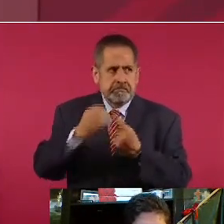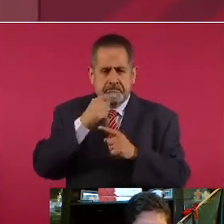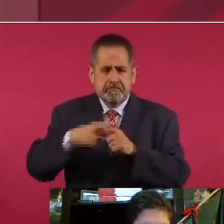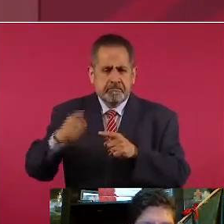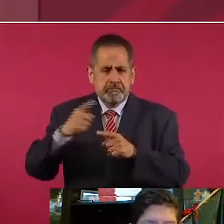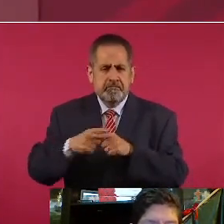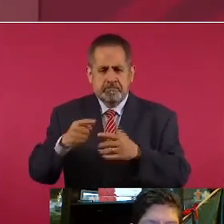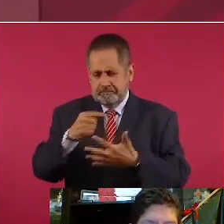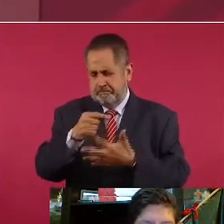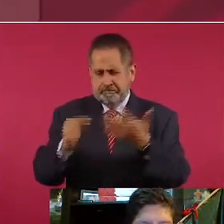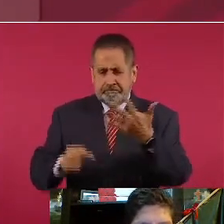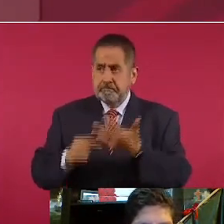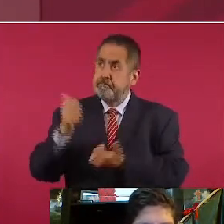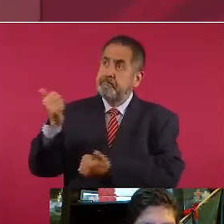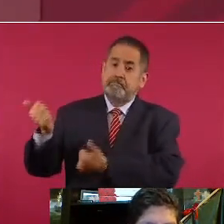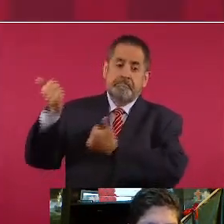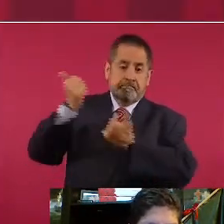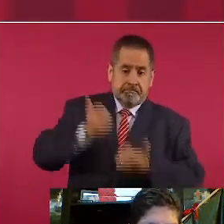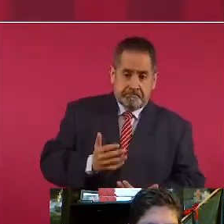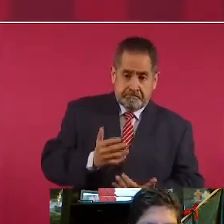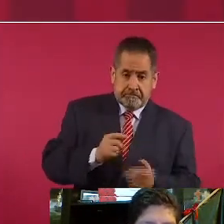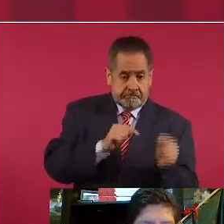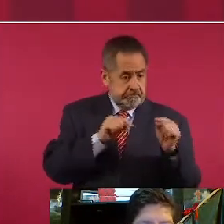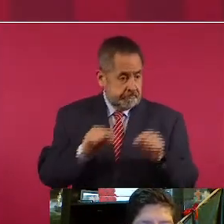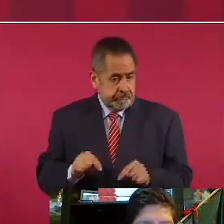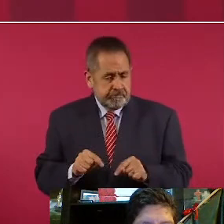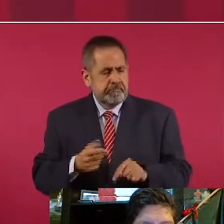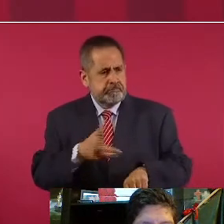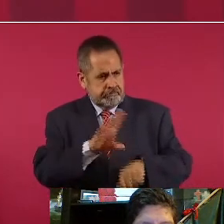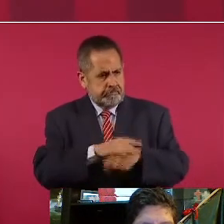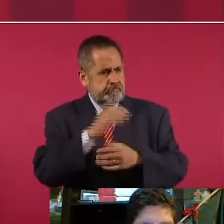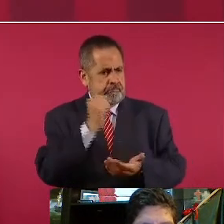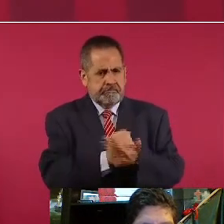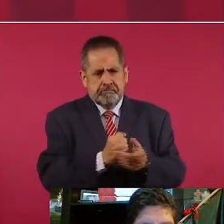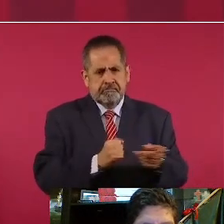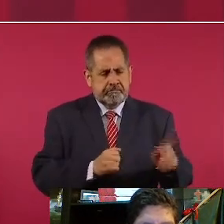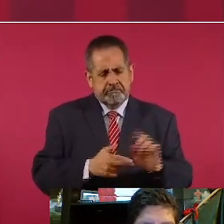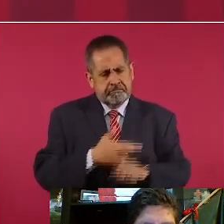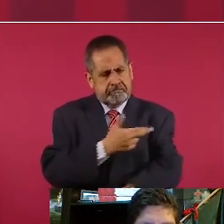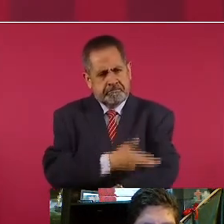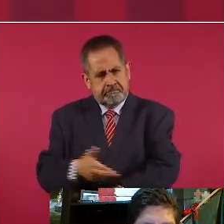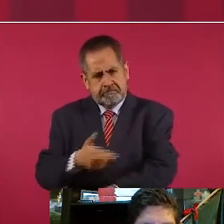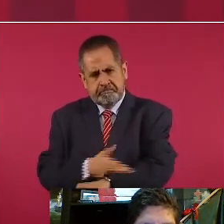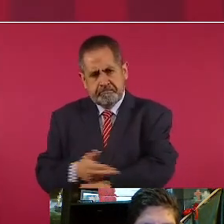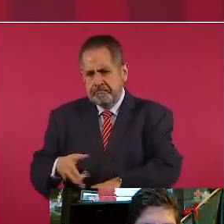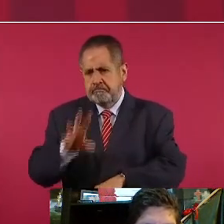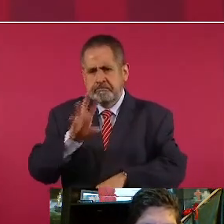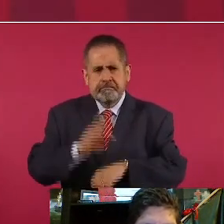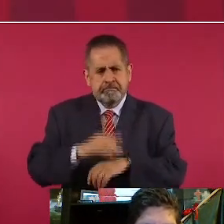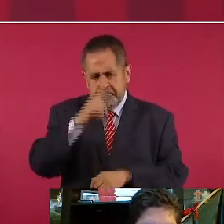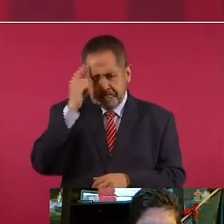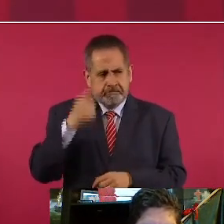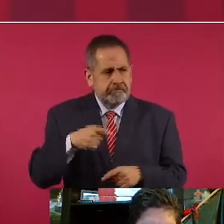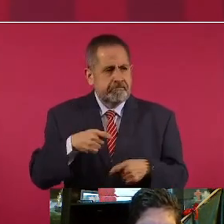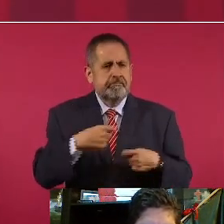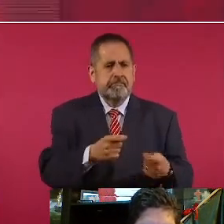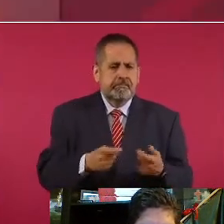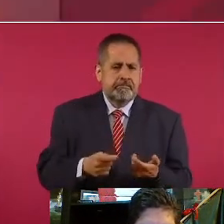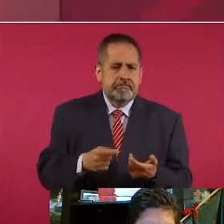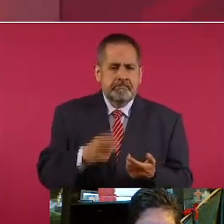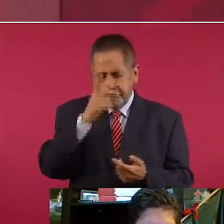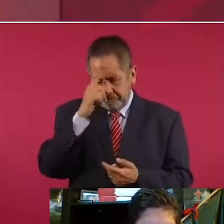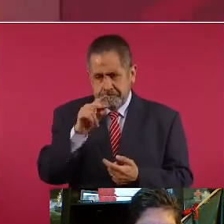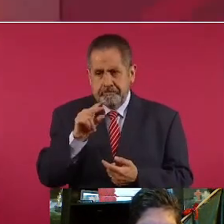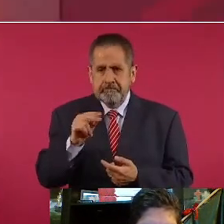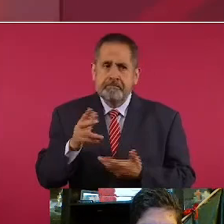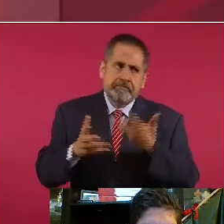o insumos y que no tengan que padecer